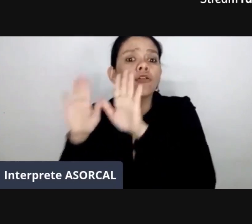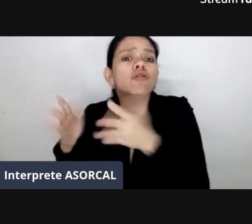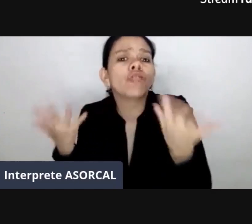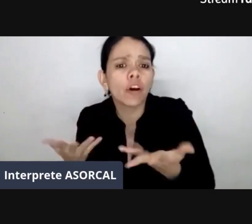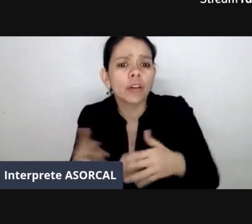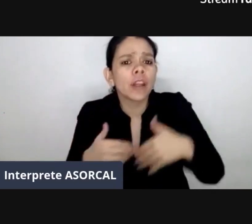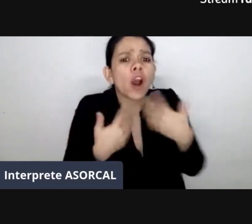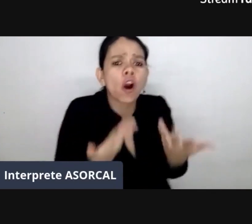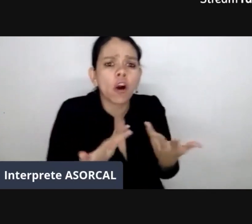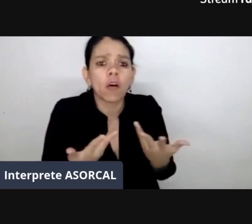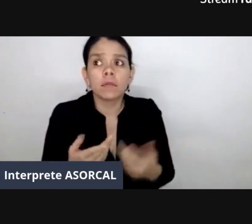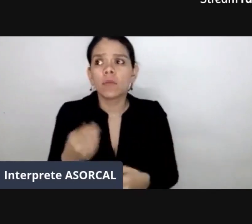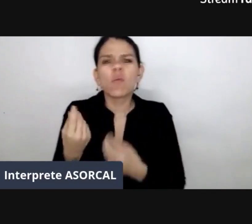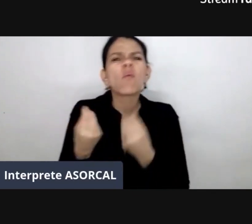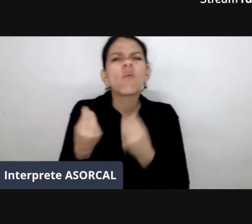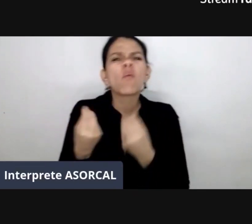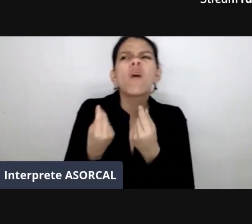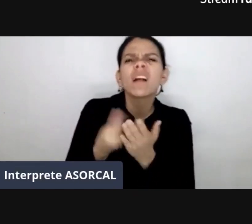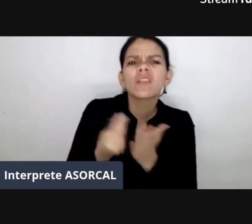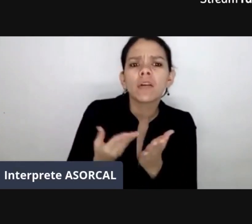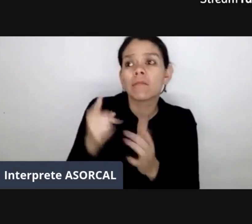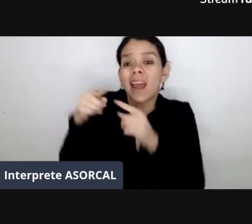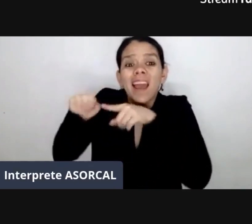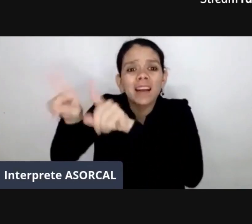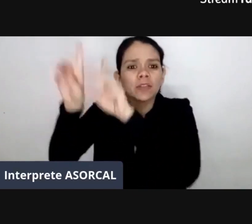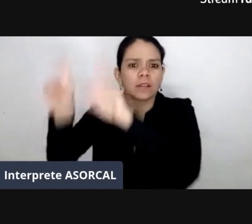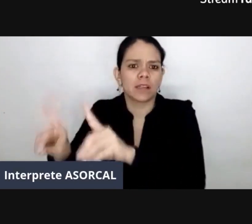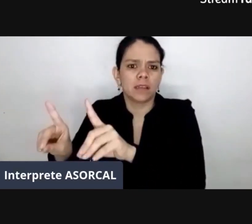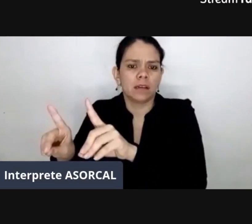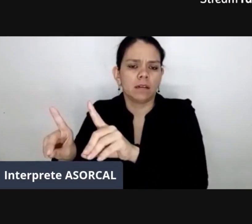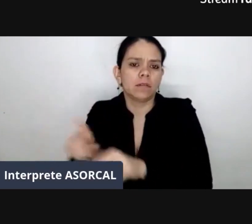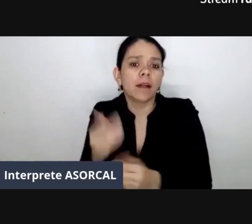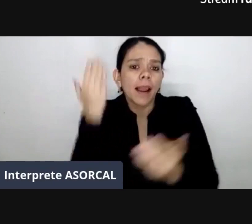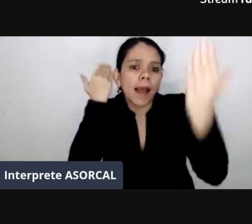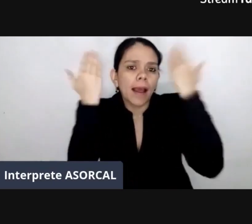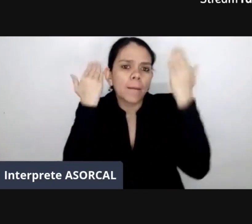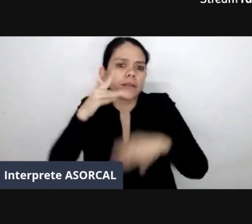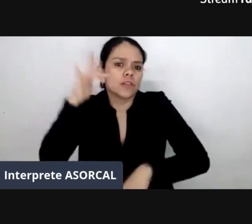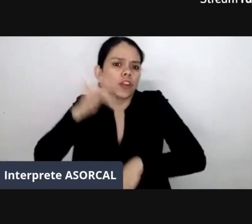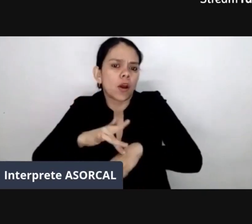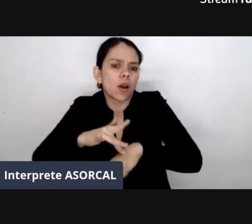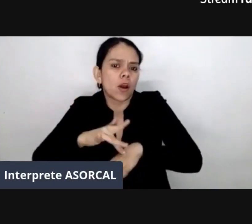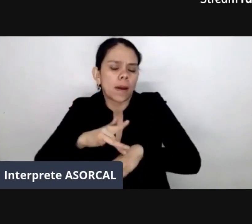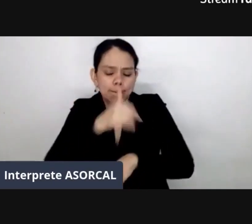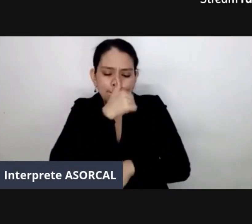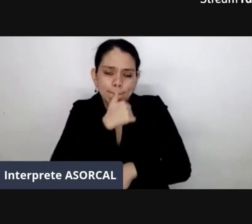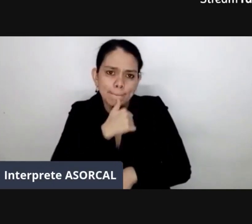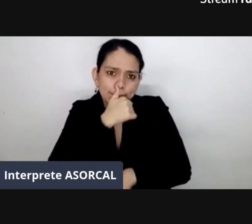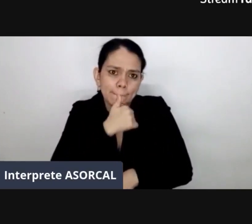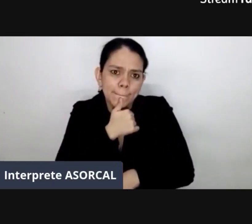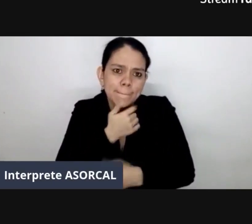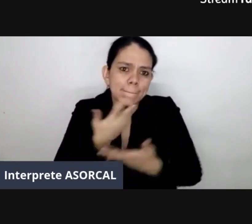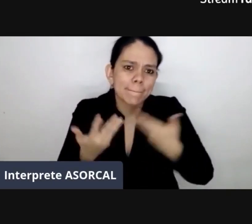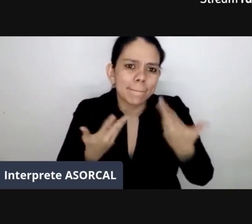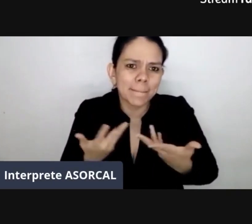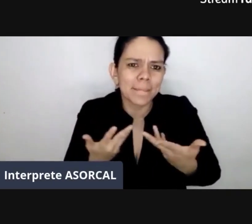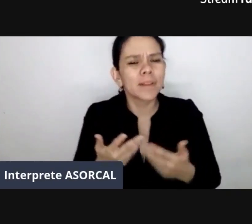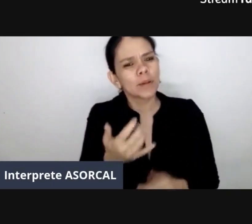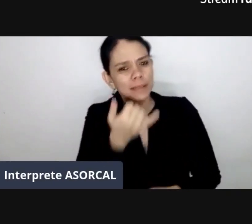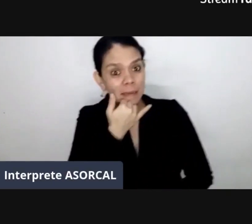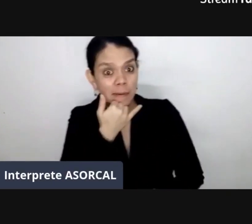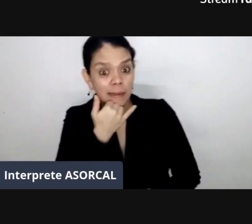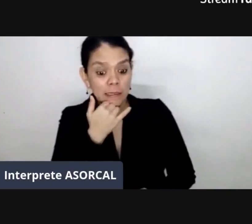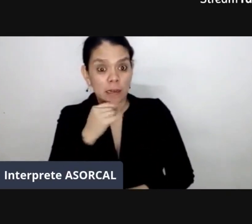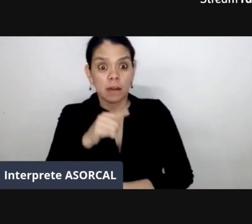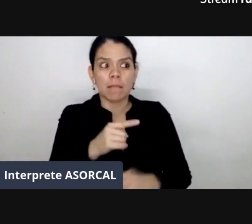productores. Se da el caso de que comunidades indígenas que por siglos habían sido propietarios de sus